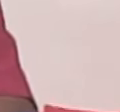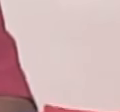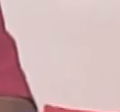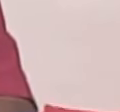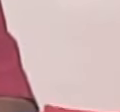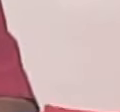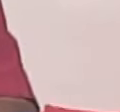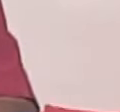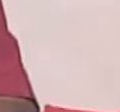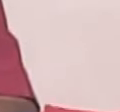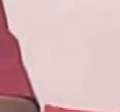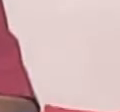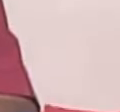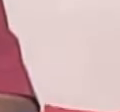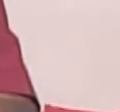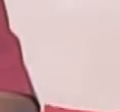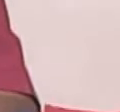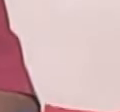a